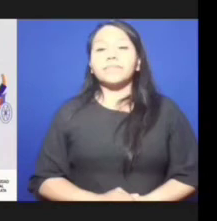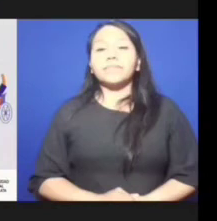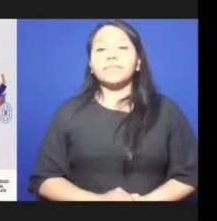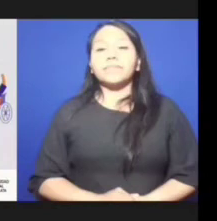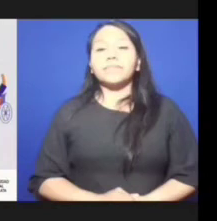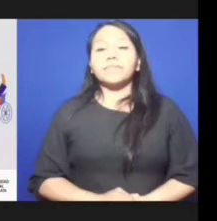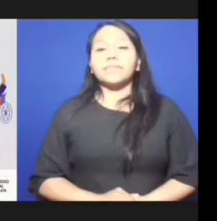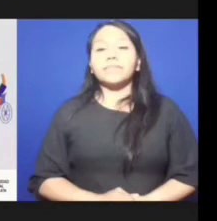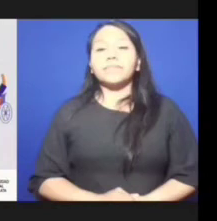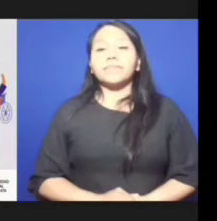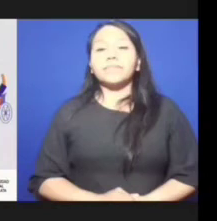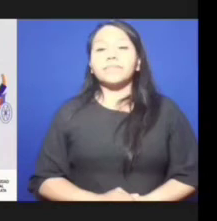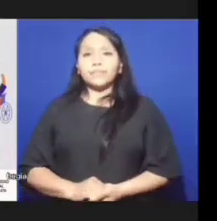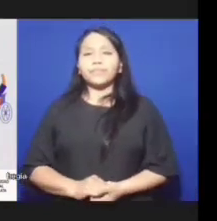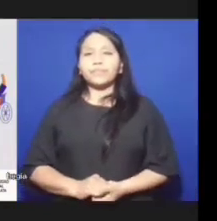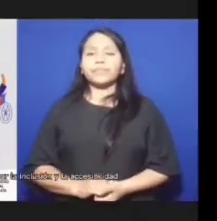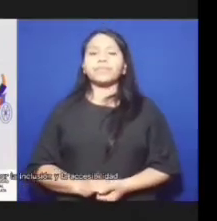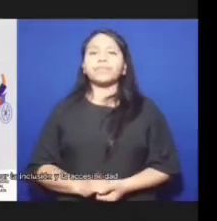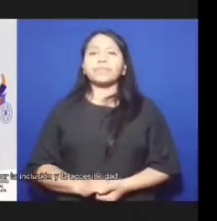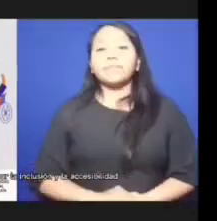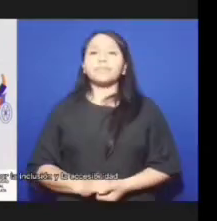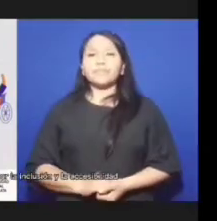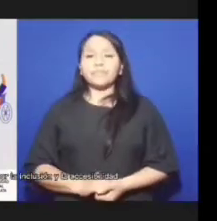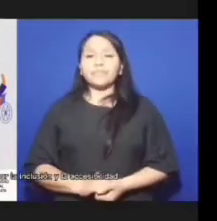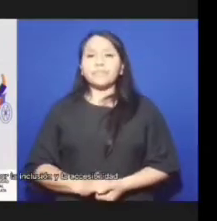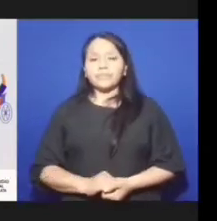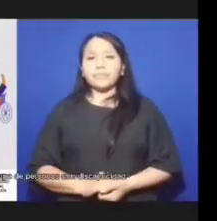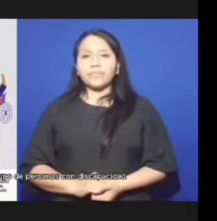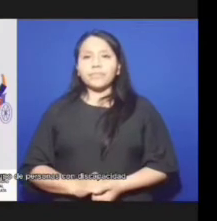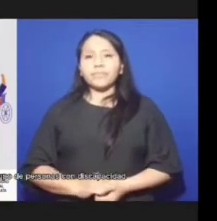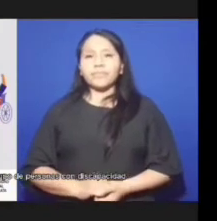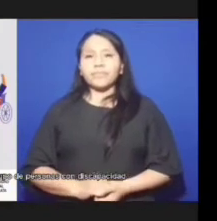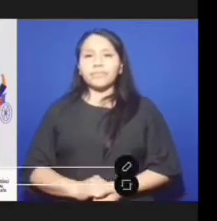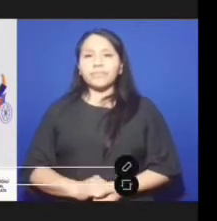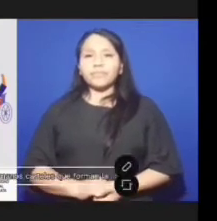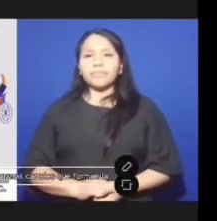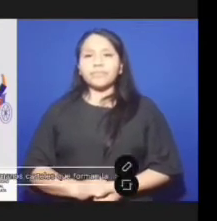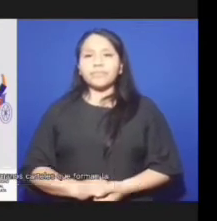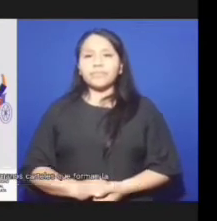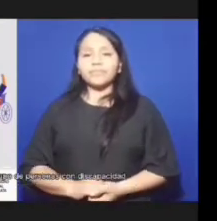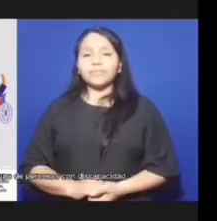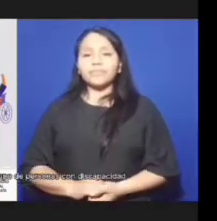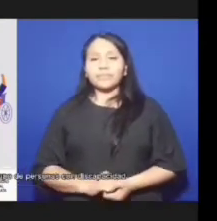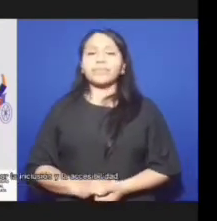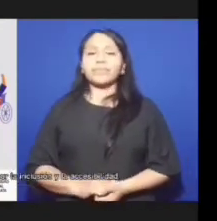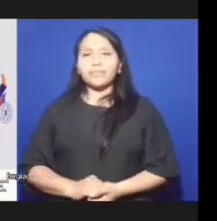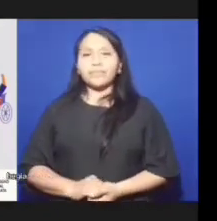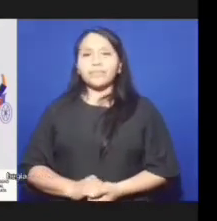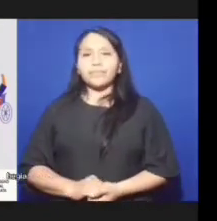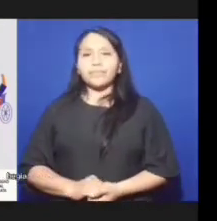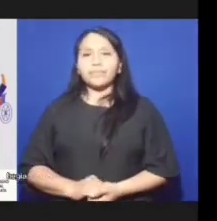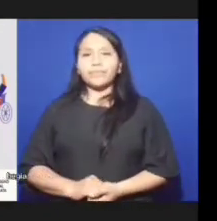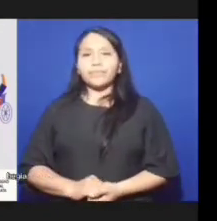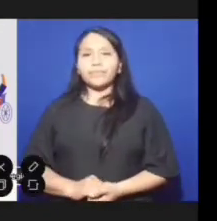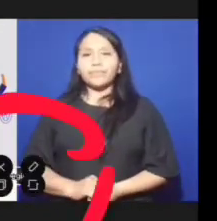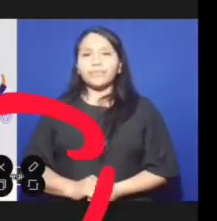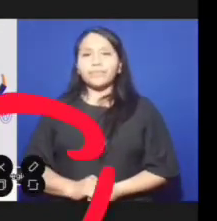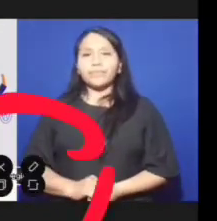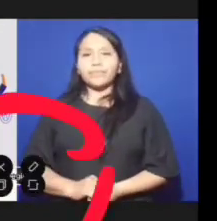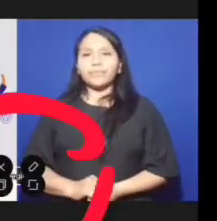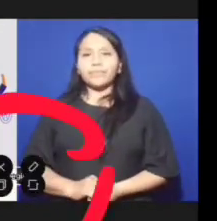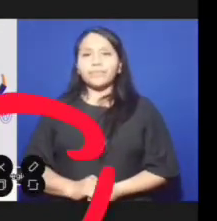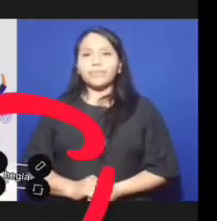el subtitulado acá muestra como lo generó y lo que yo puedo hacer es tomar cada uno